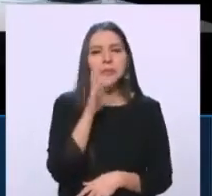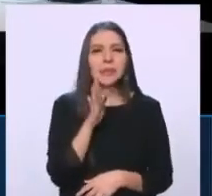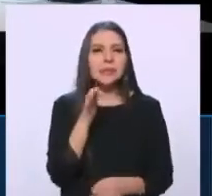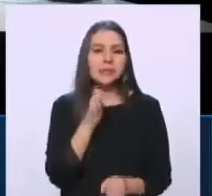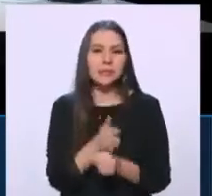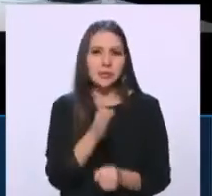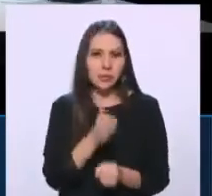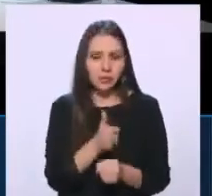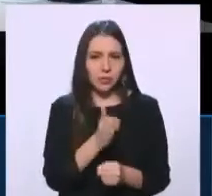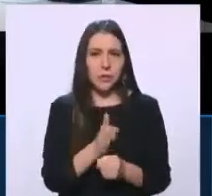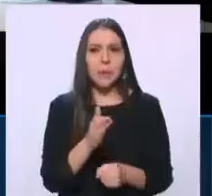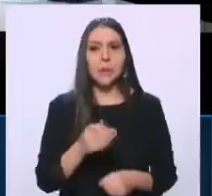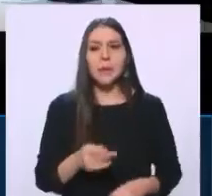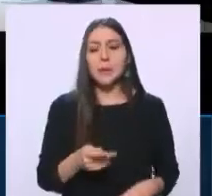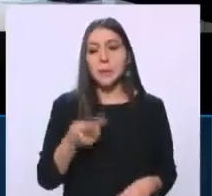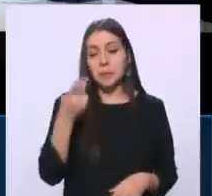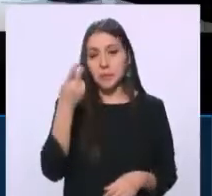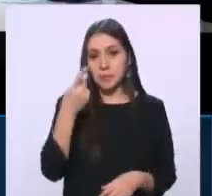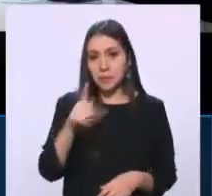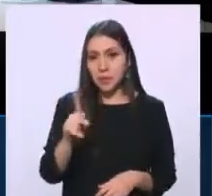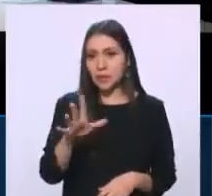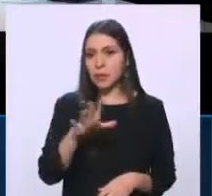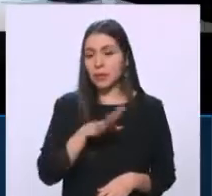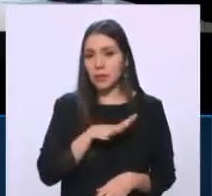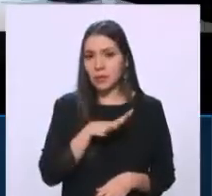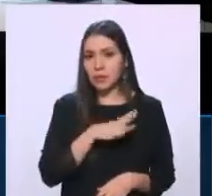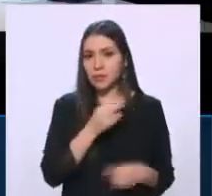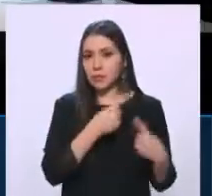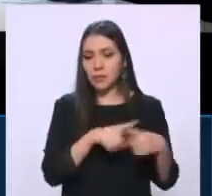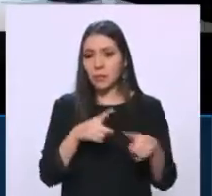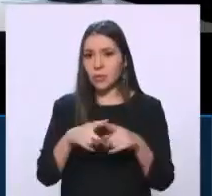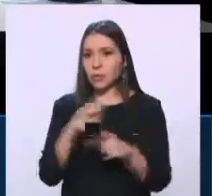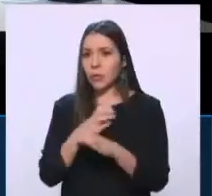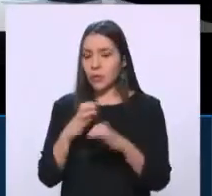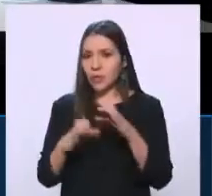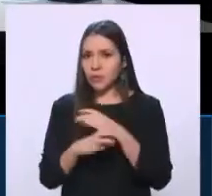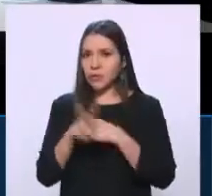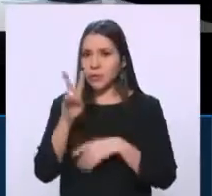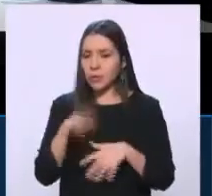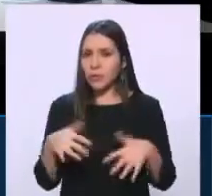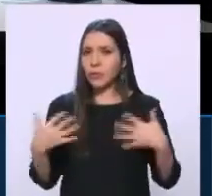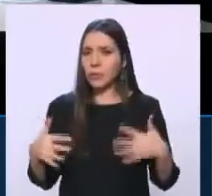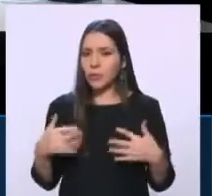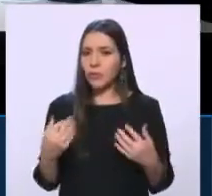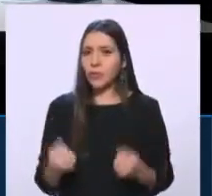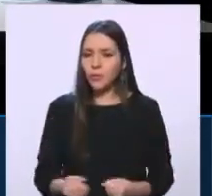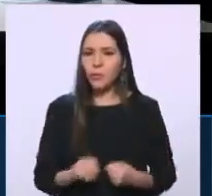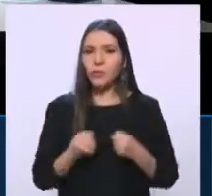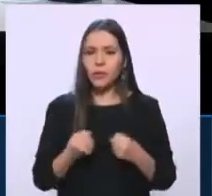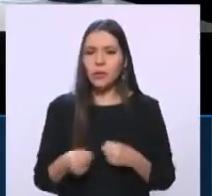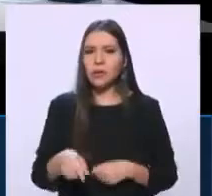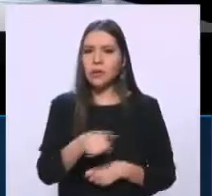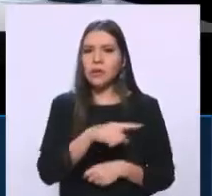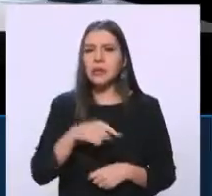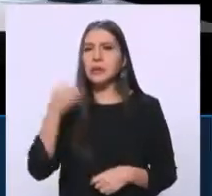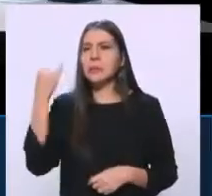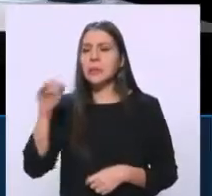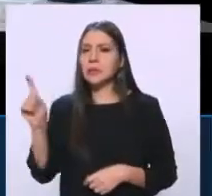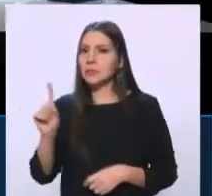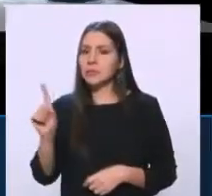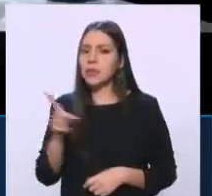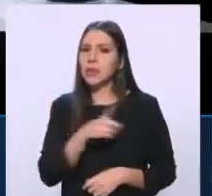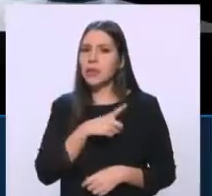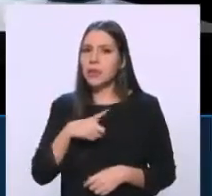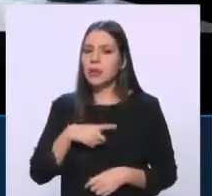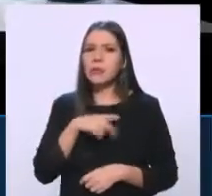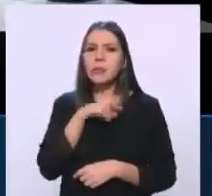como bien dices, hay motivos muy fuertes para considerar que uno debería en realidad preocuparse y mirar con atención